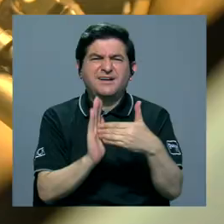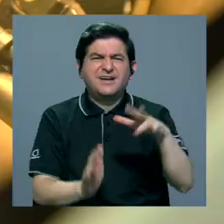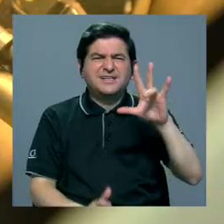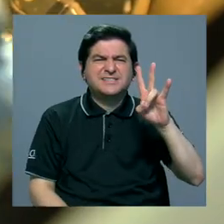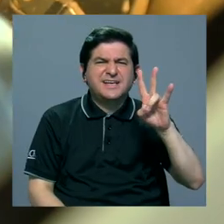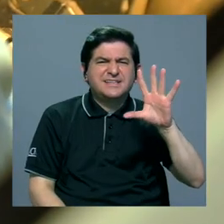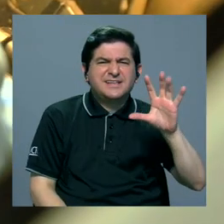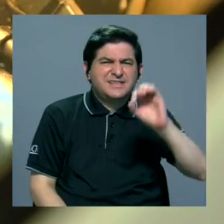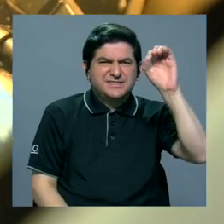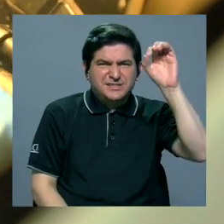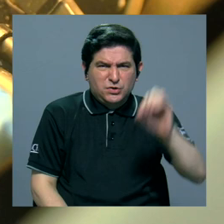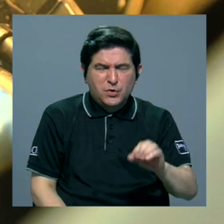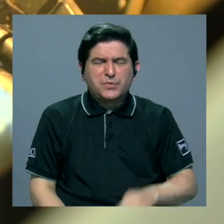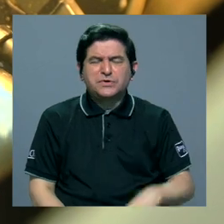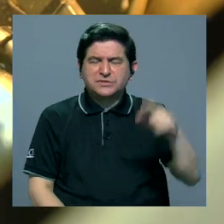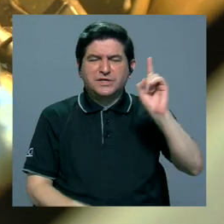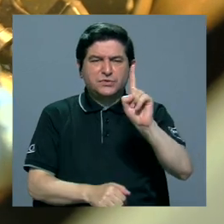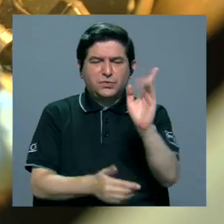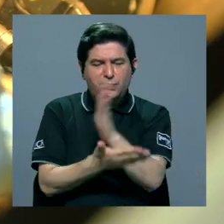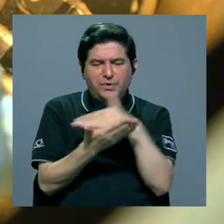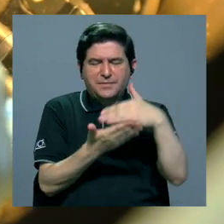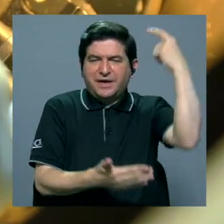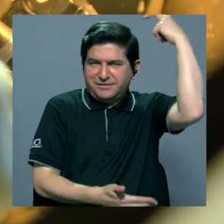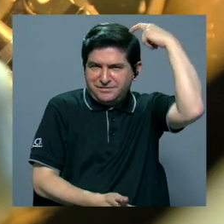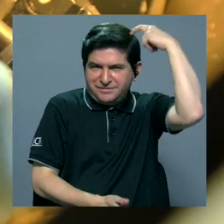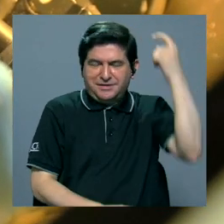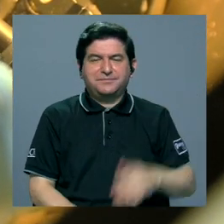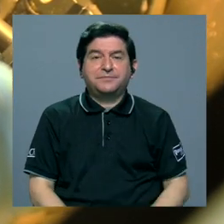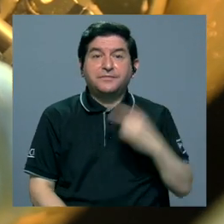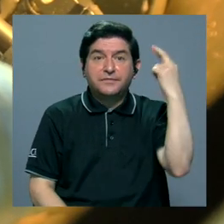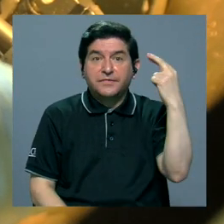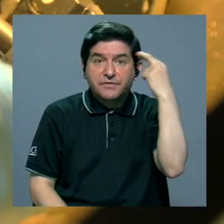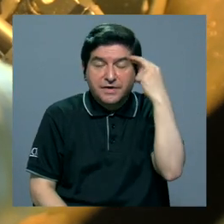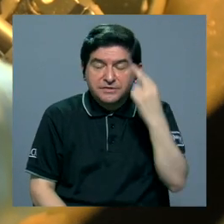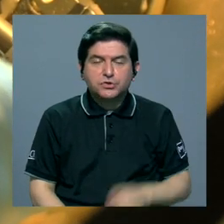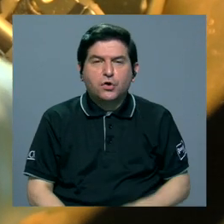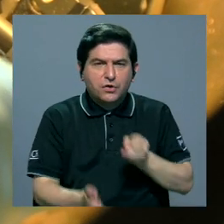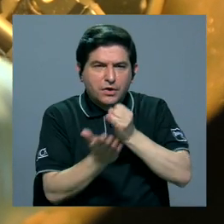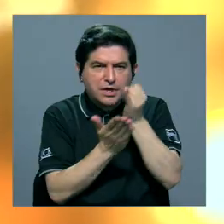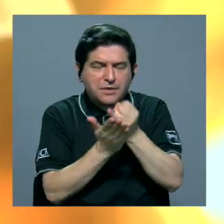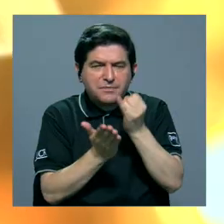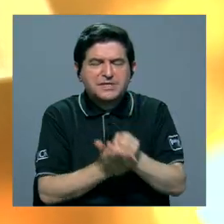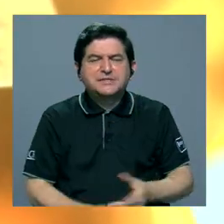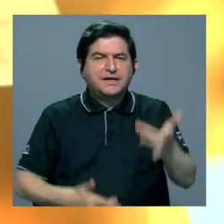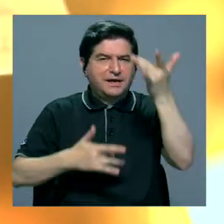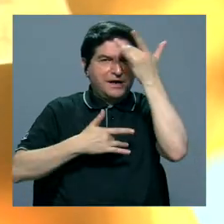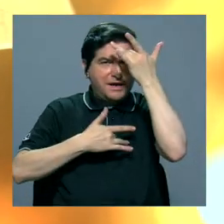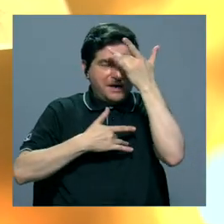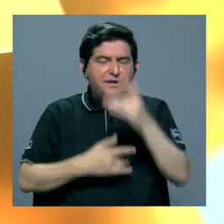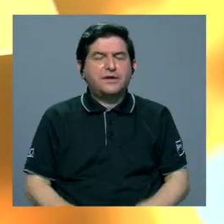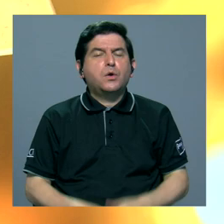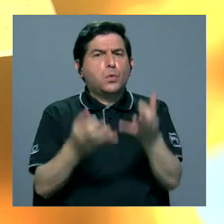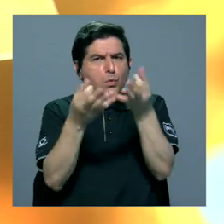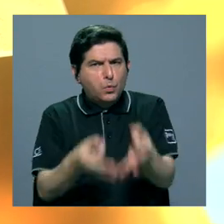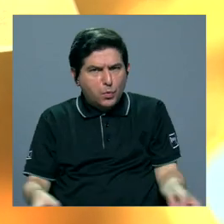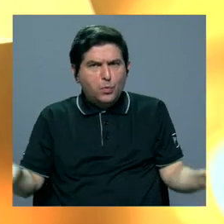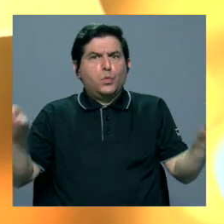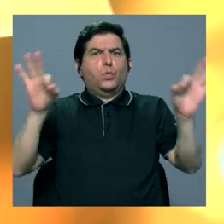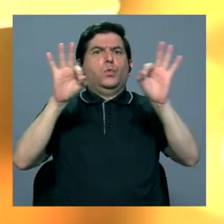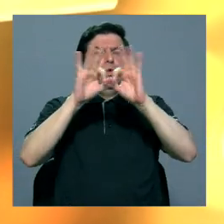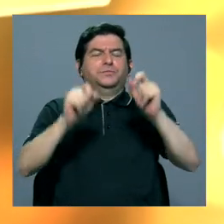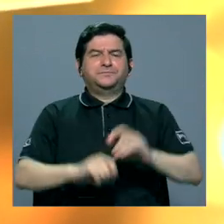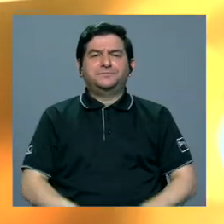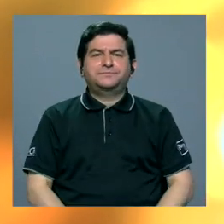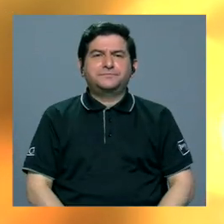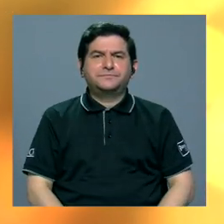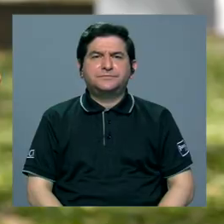el 75% de una parte del cerebro. Por eso es que investigar sobre esta enfermedad resulta tan